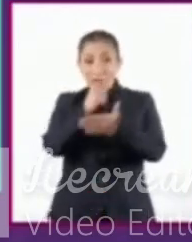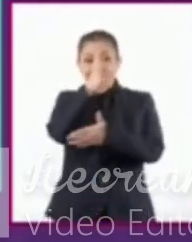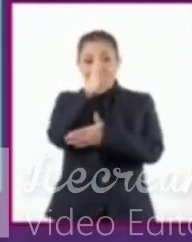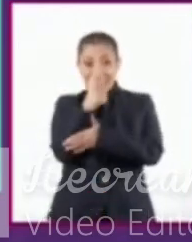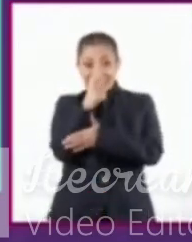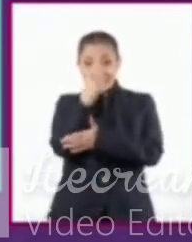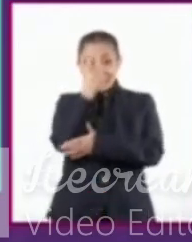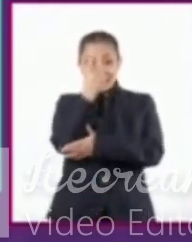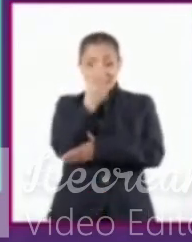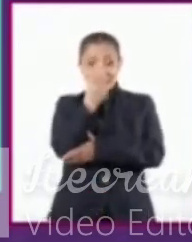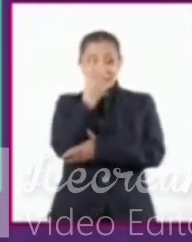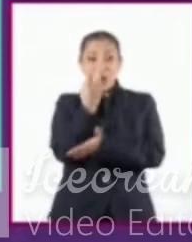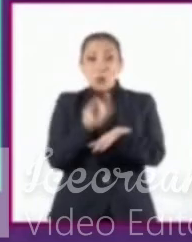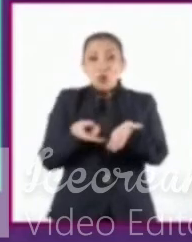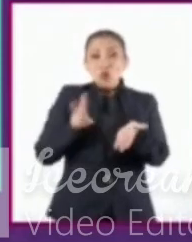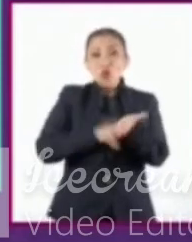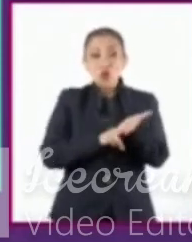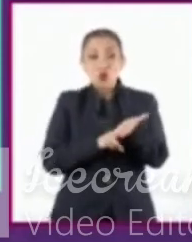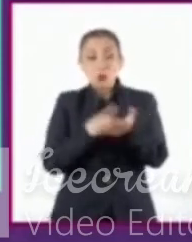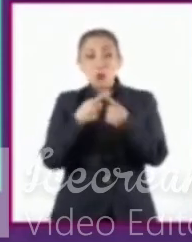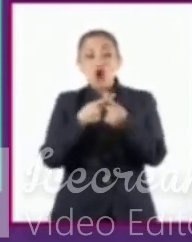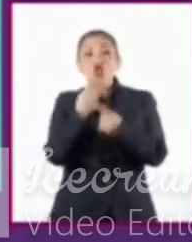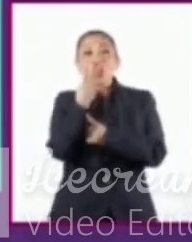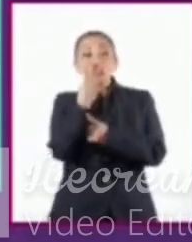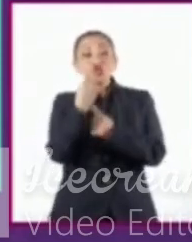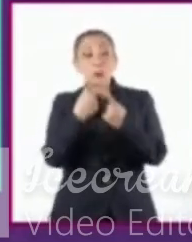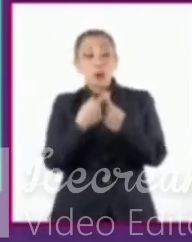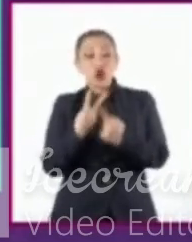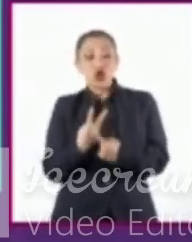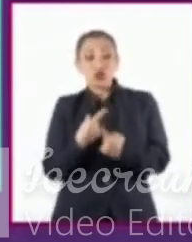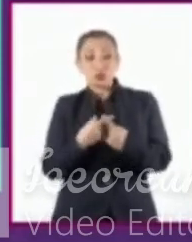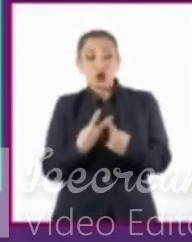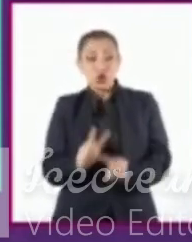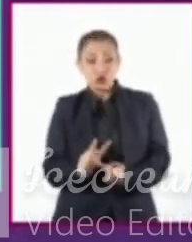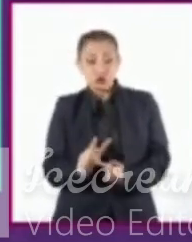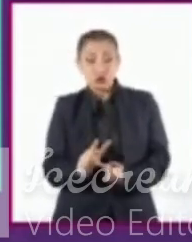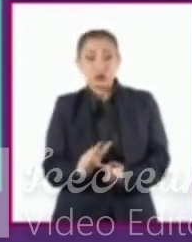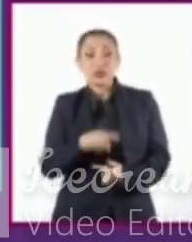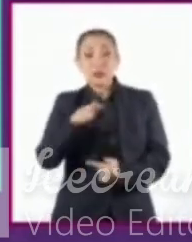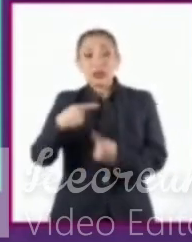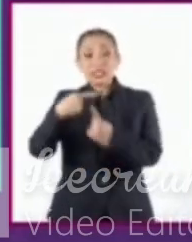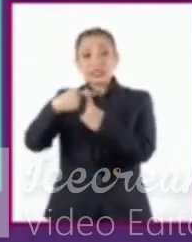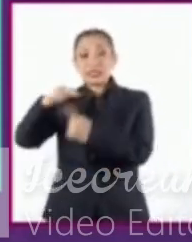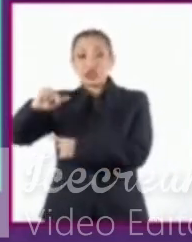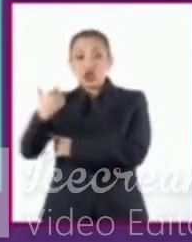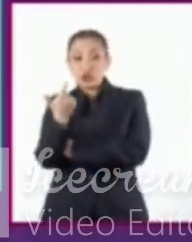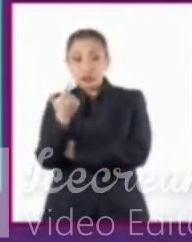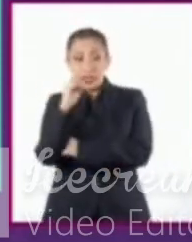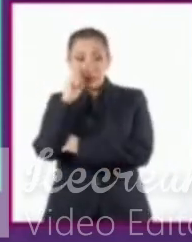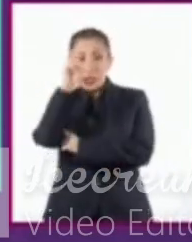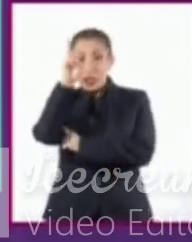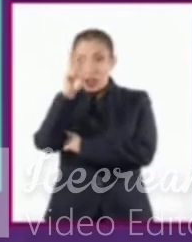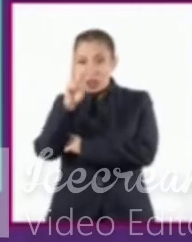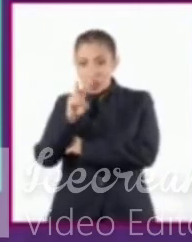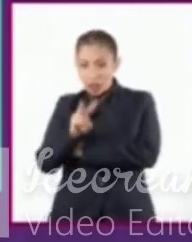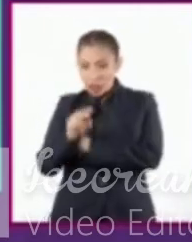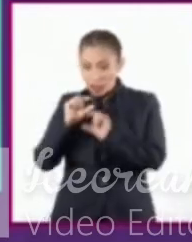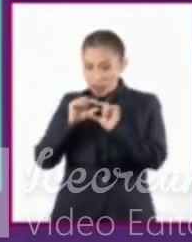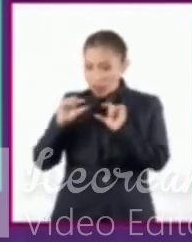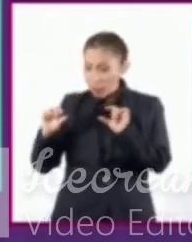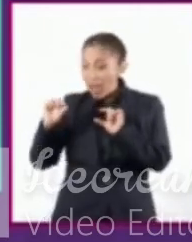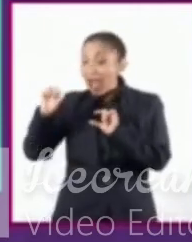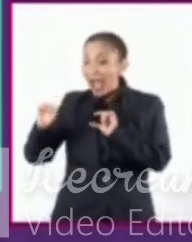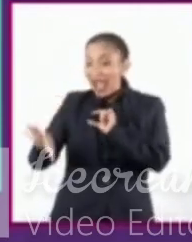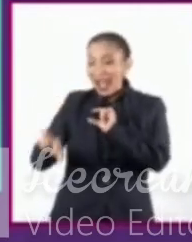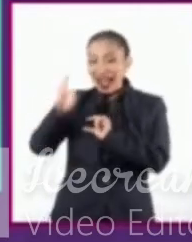x es elevado al cuadrado y luego se suma 12. Este procedimiento lo efectuarán hasta encontrar el valor de la